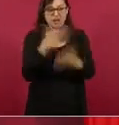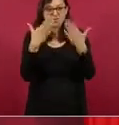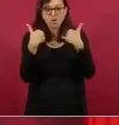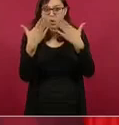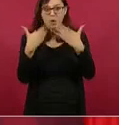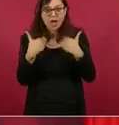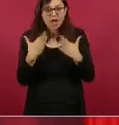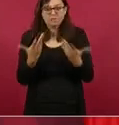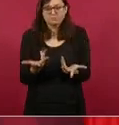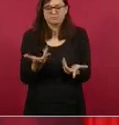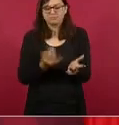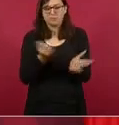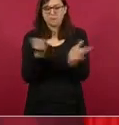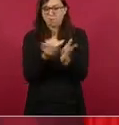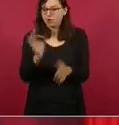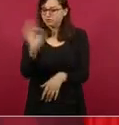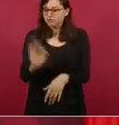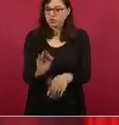la misma